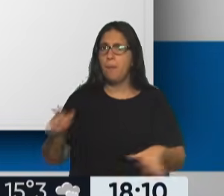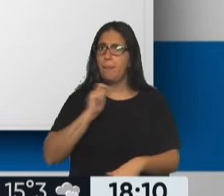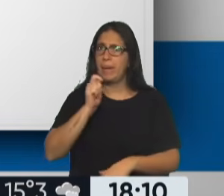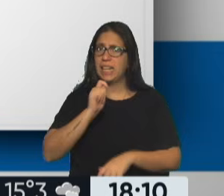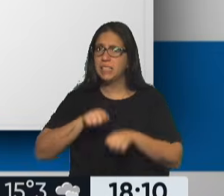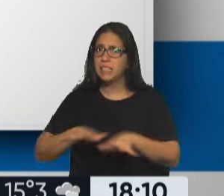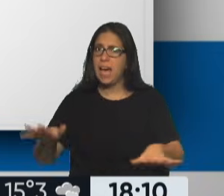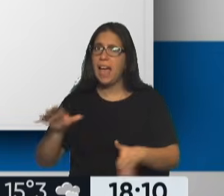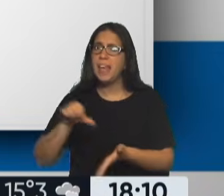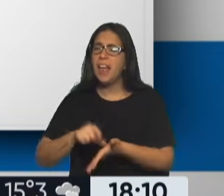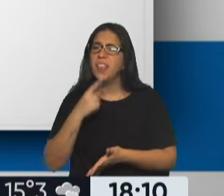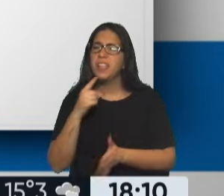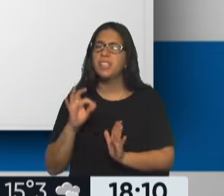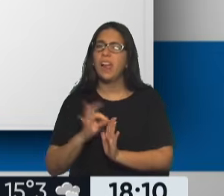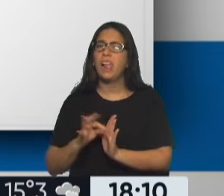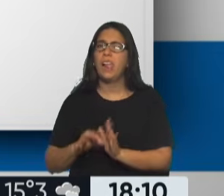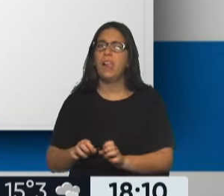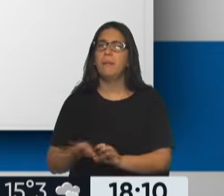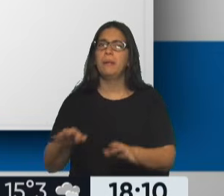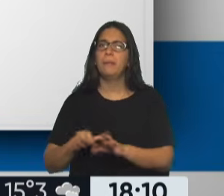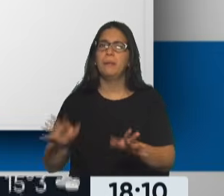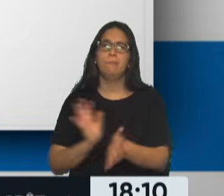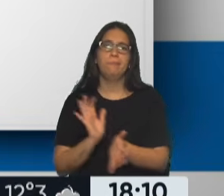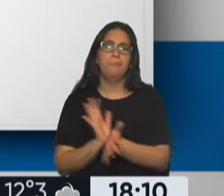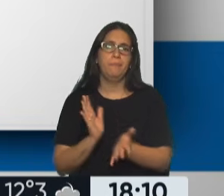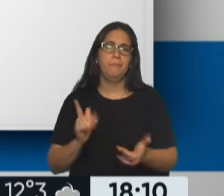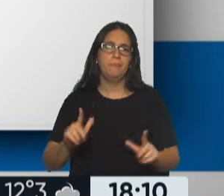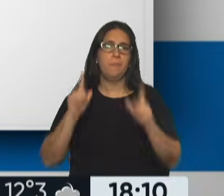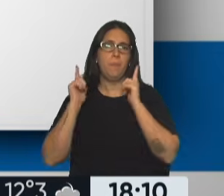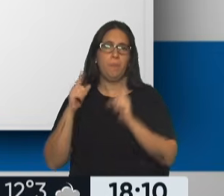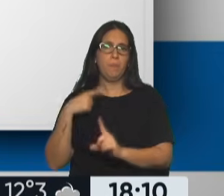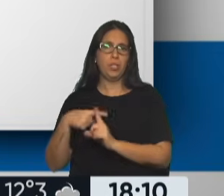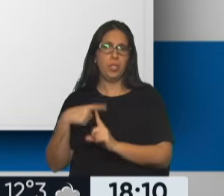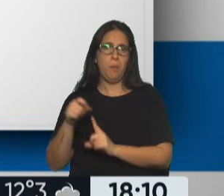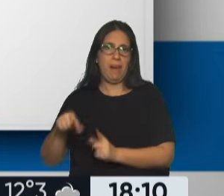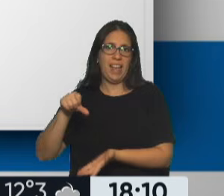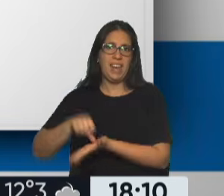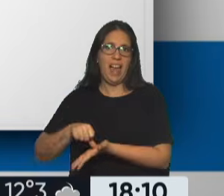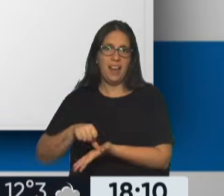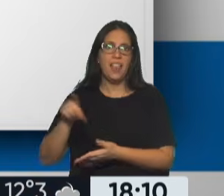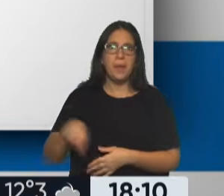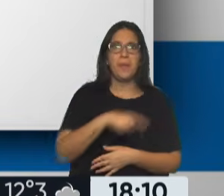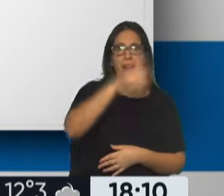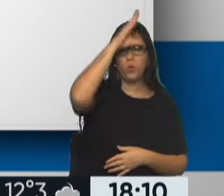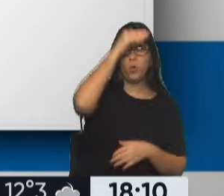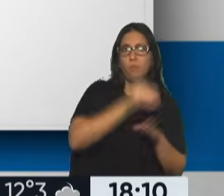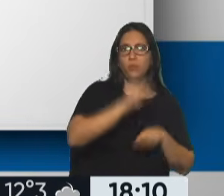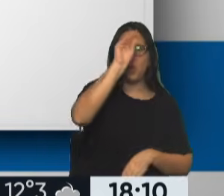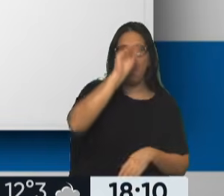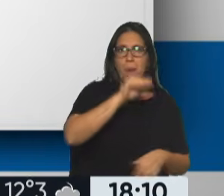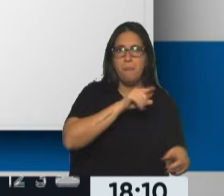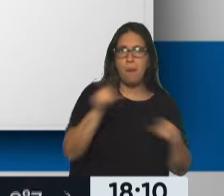que filtra algunas cuestiones que beneficiaban a Irán, y por eso es este tuit de Donald Trump donde dijimos,